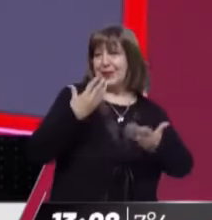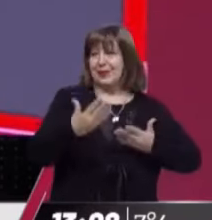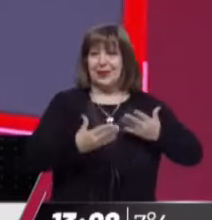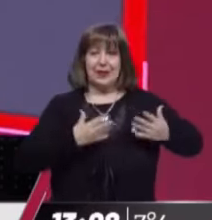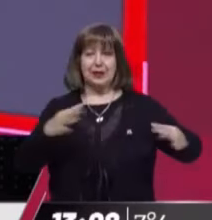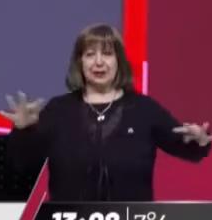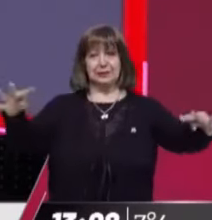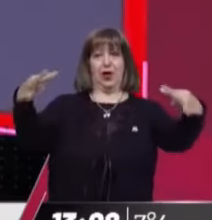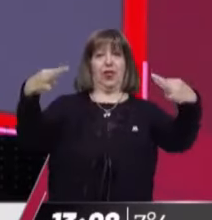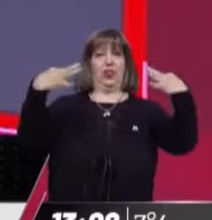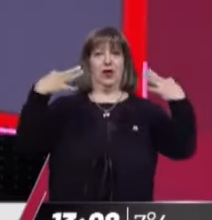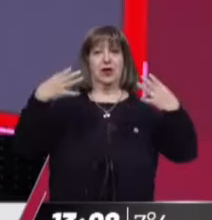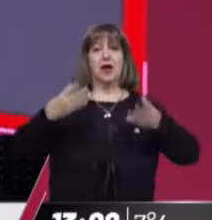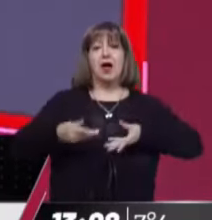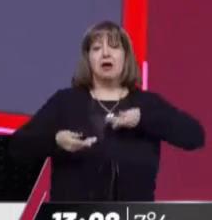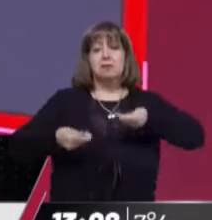estaba